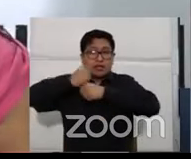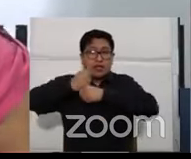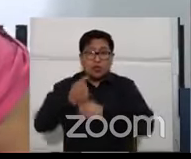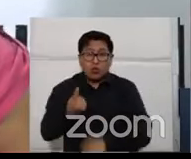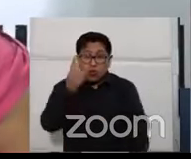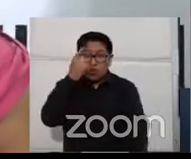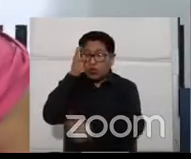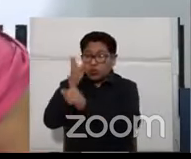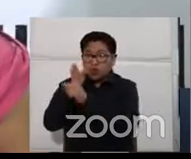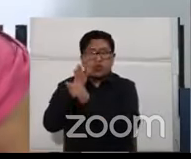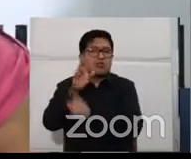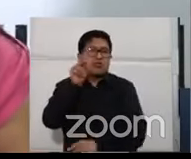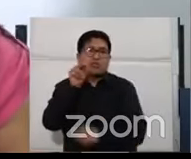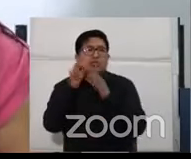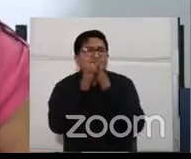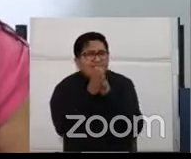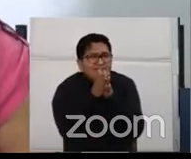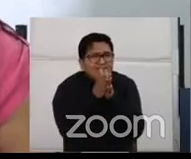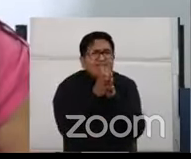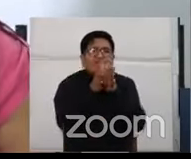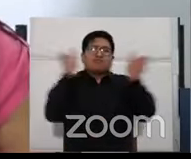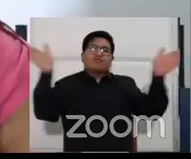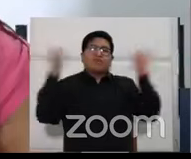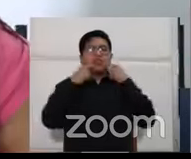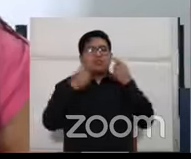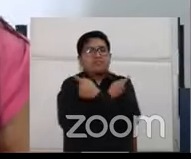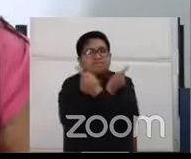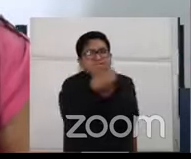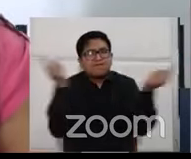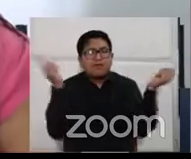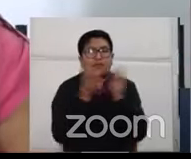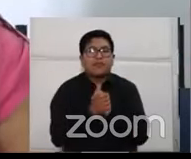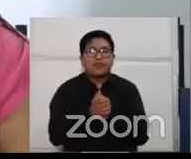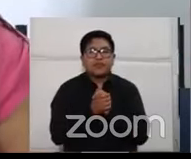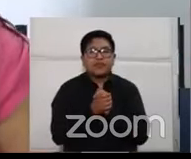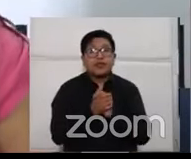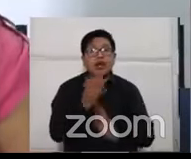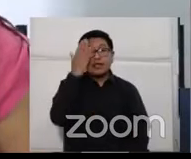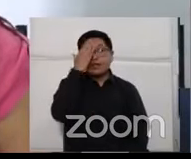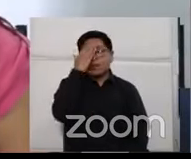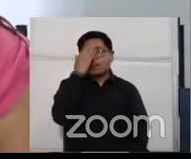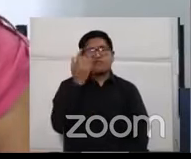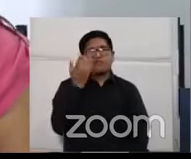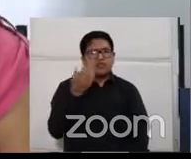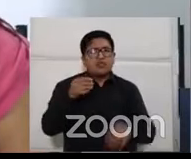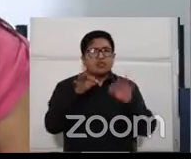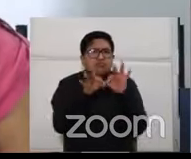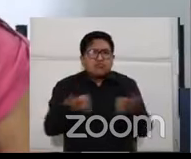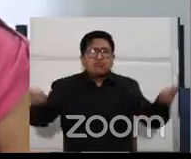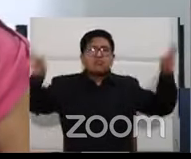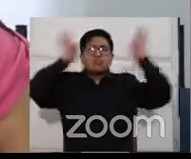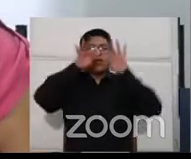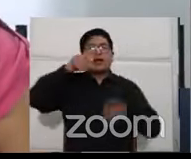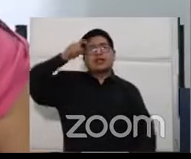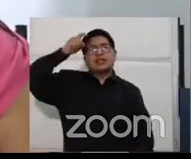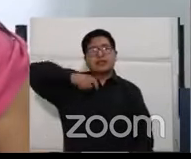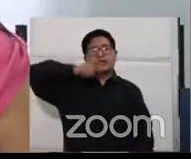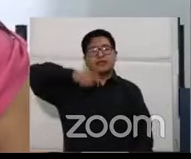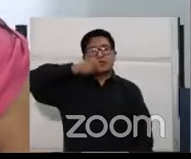comunidad en general es necesario despojarnos de